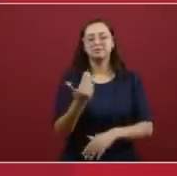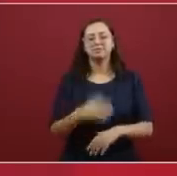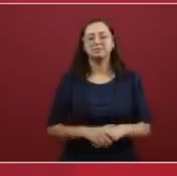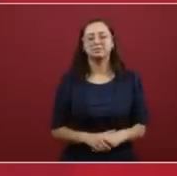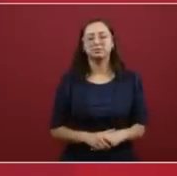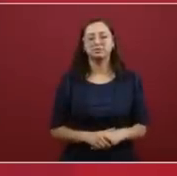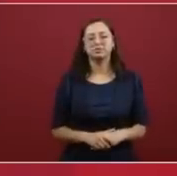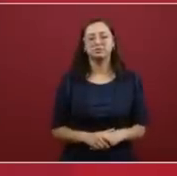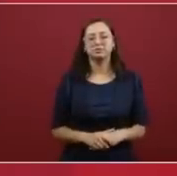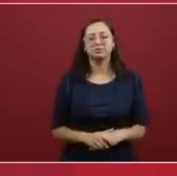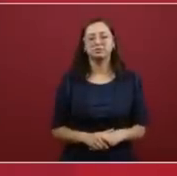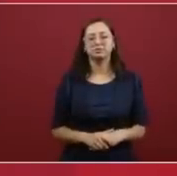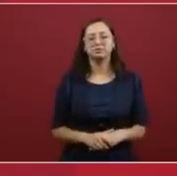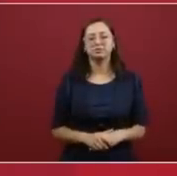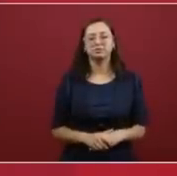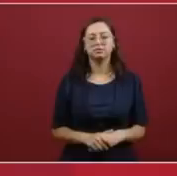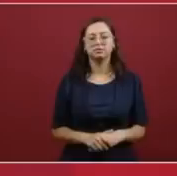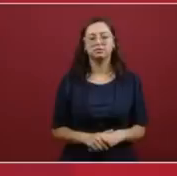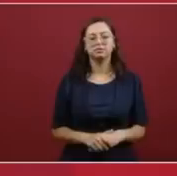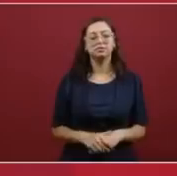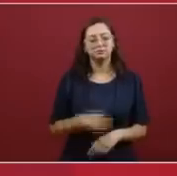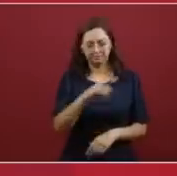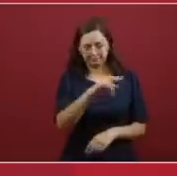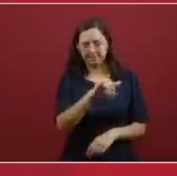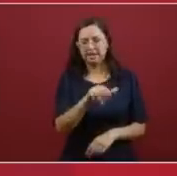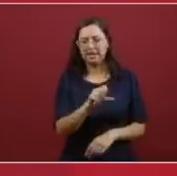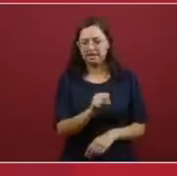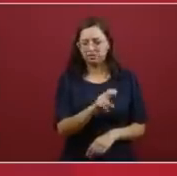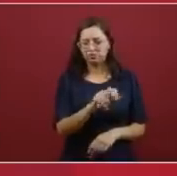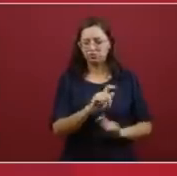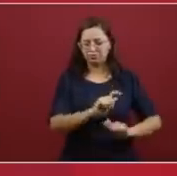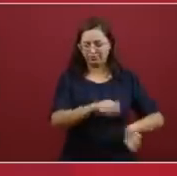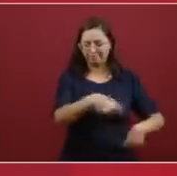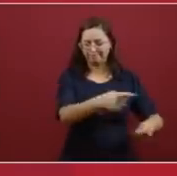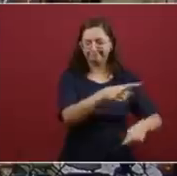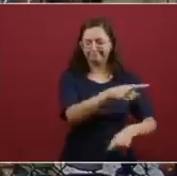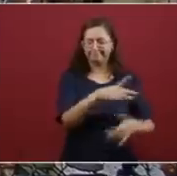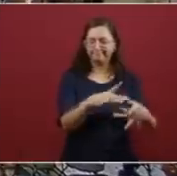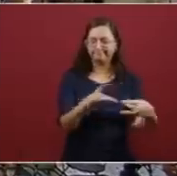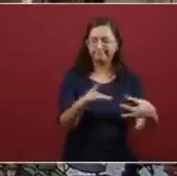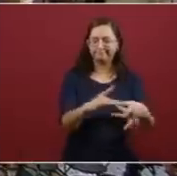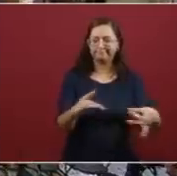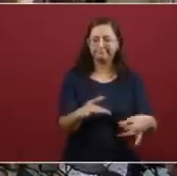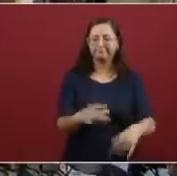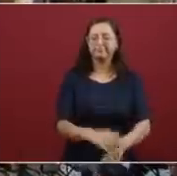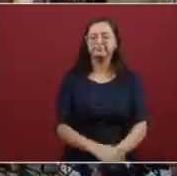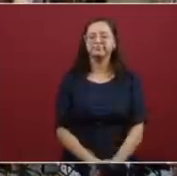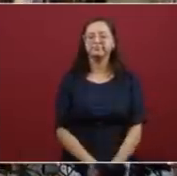mañana. Jesús les da detalles. Muy bien, gracias.